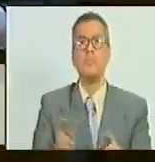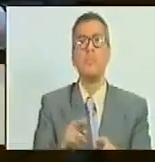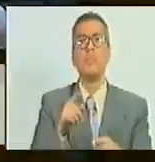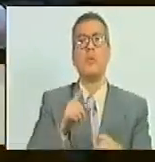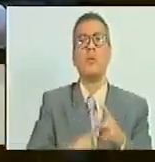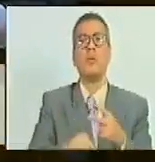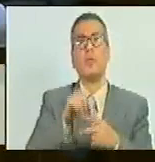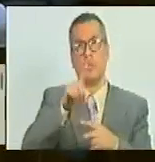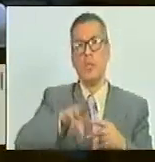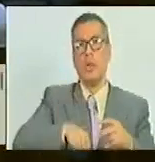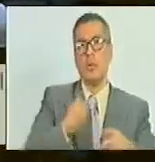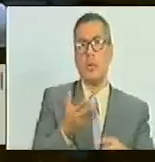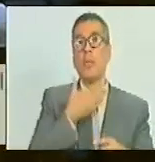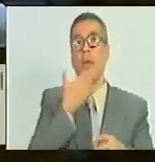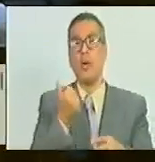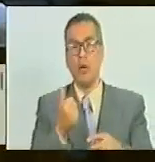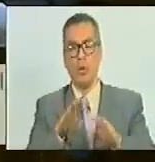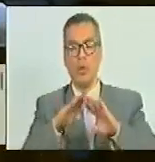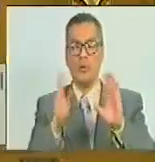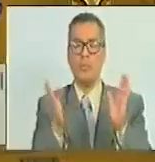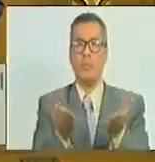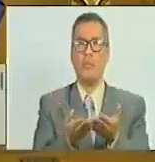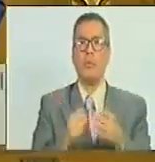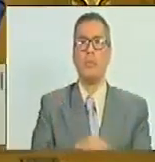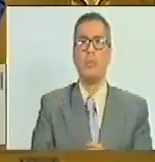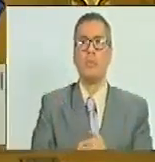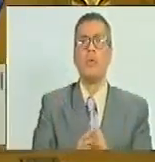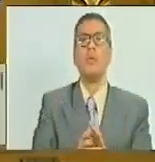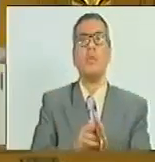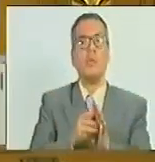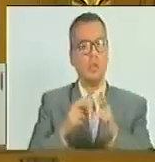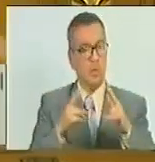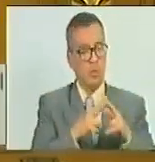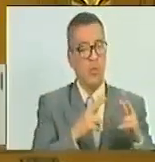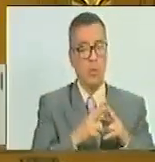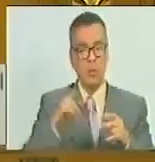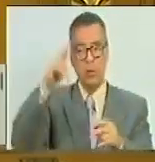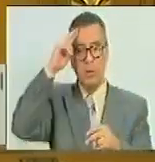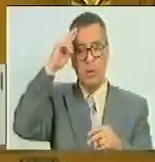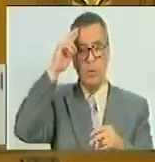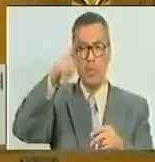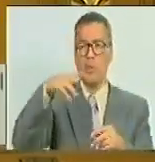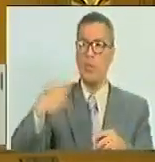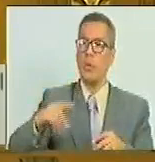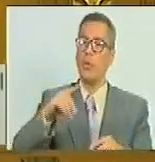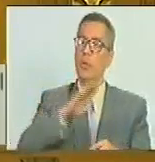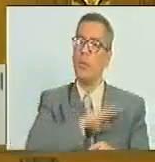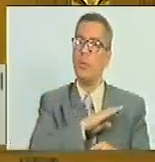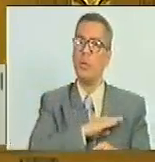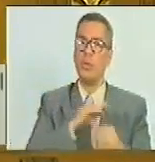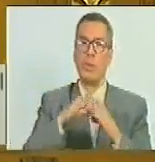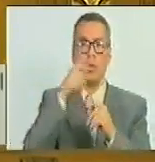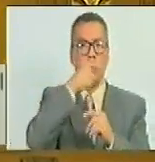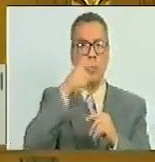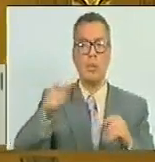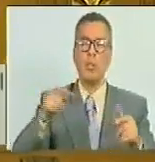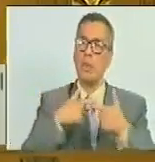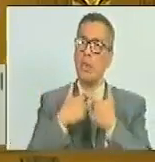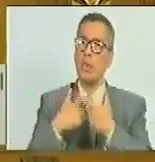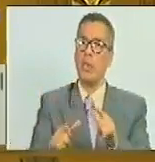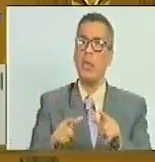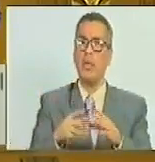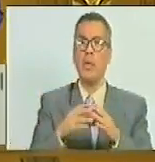es posible un mundo mejor, de encuentro y respeto al derecho soberano de los pueblos a ser libres